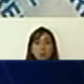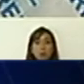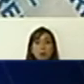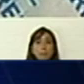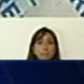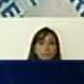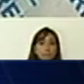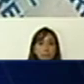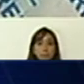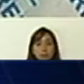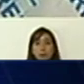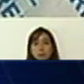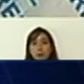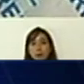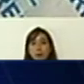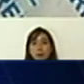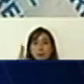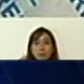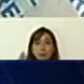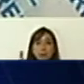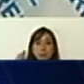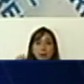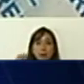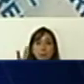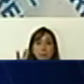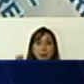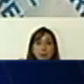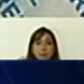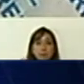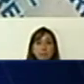Internacional, proceder a designar una